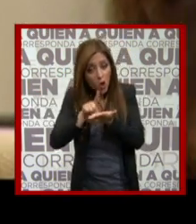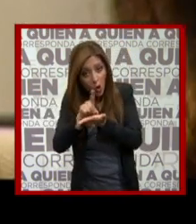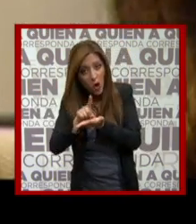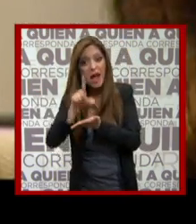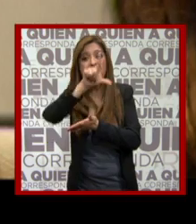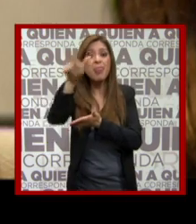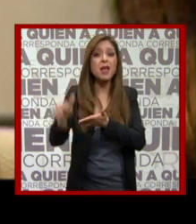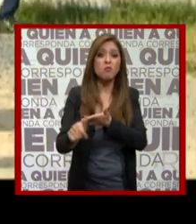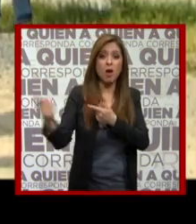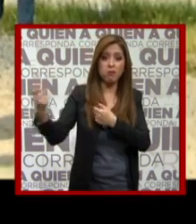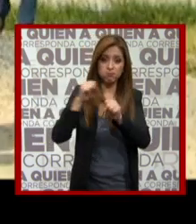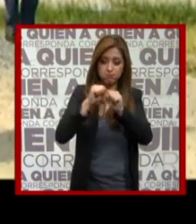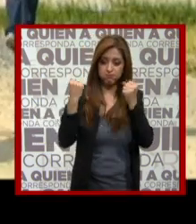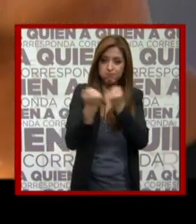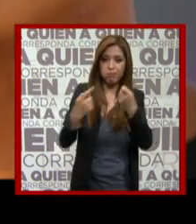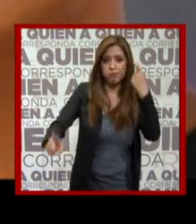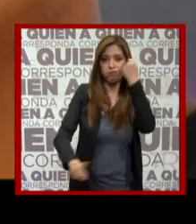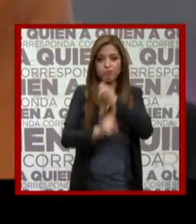disputas entre pandillas.